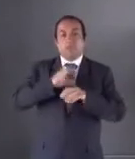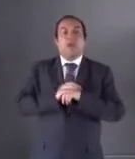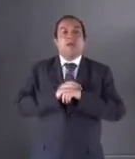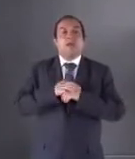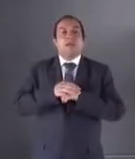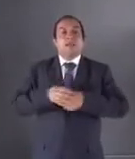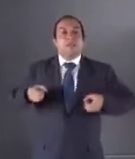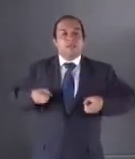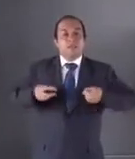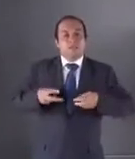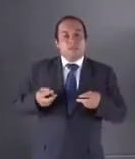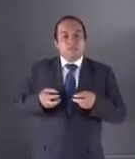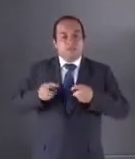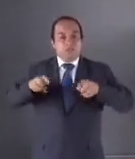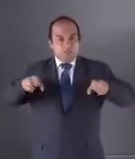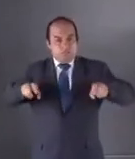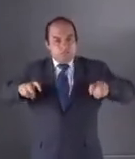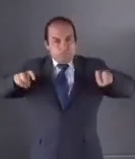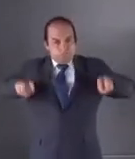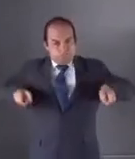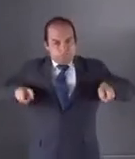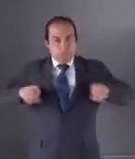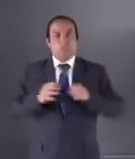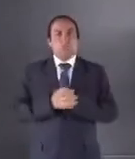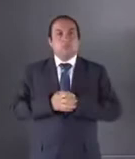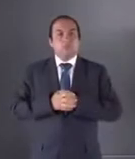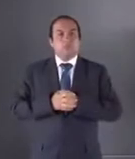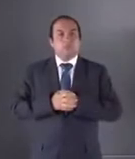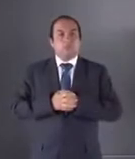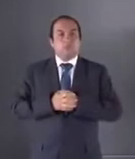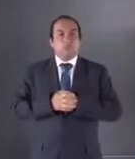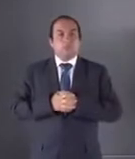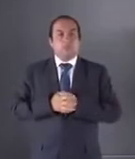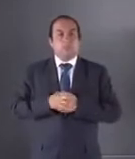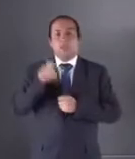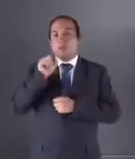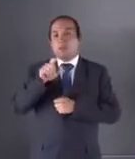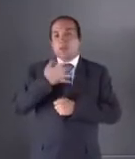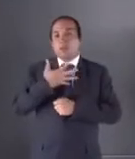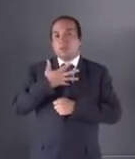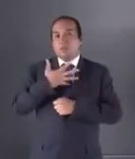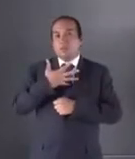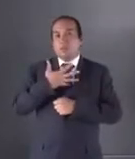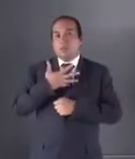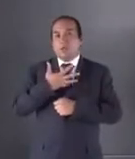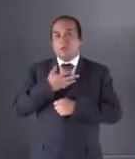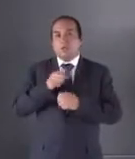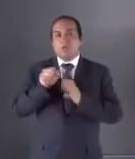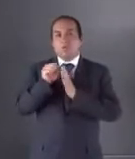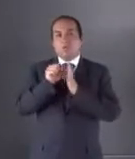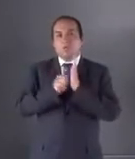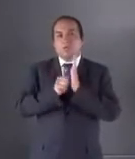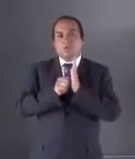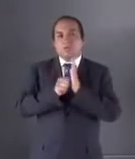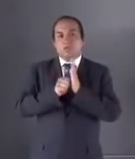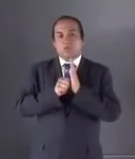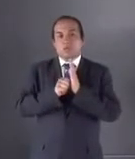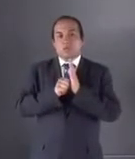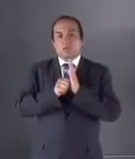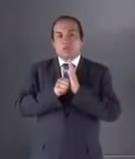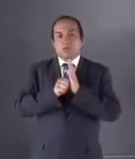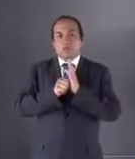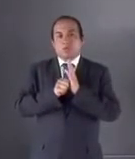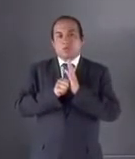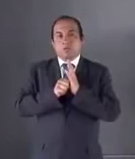aún estando abatidos hacia el interior. Tiene también un sistema acústico para disminuir